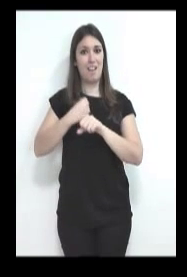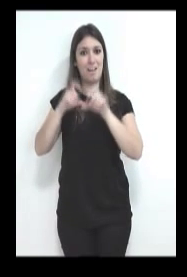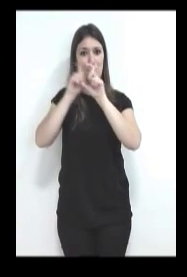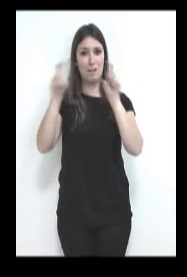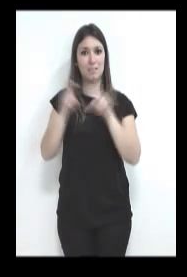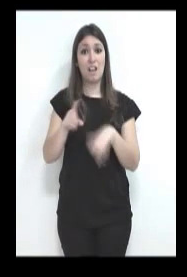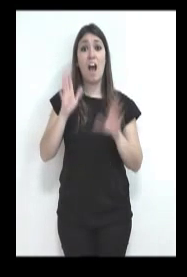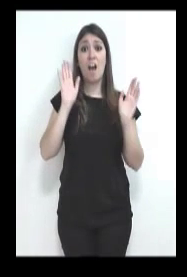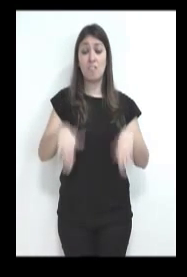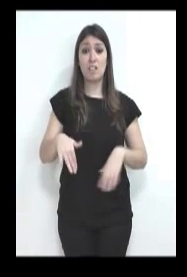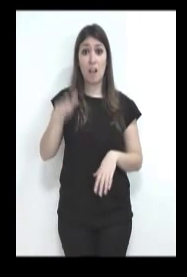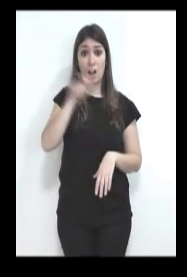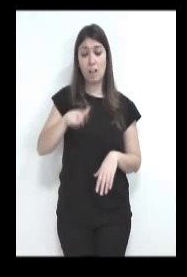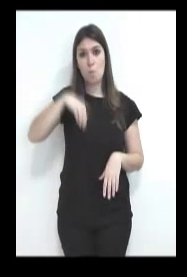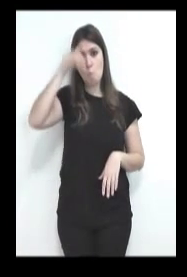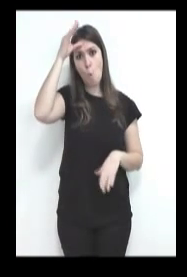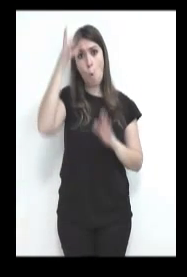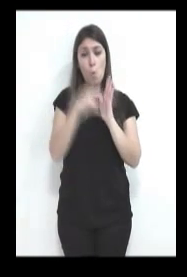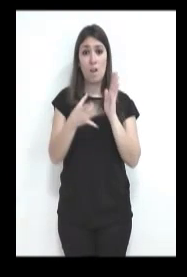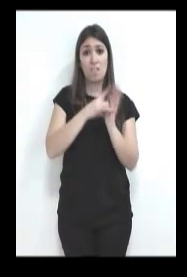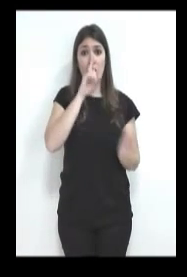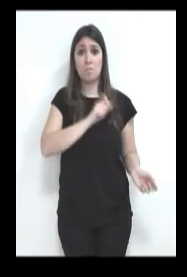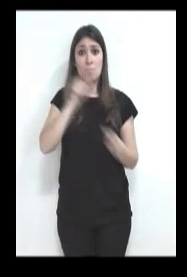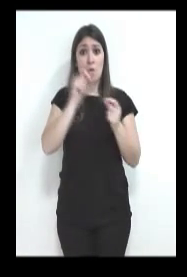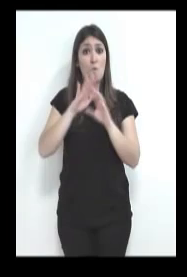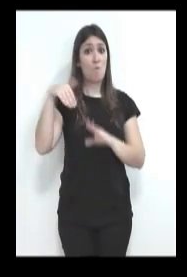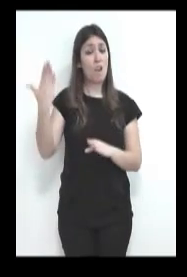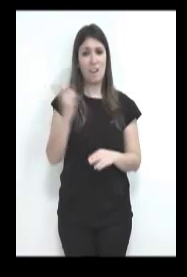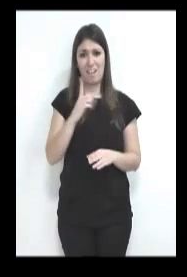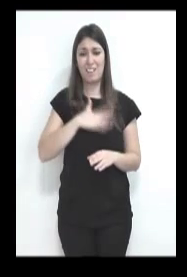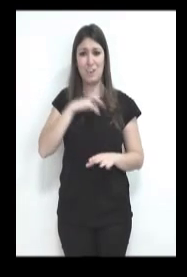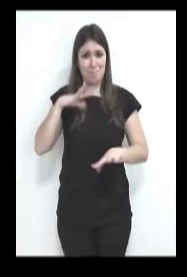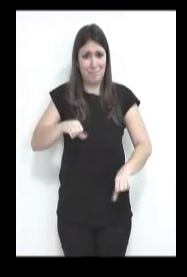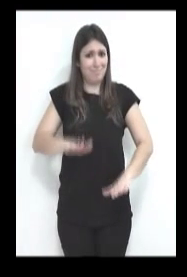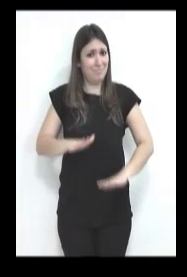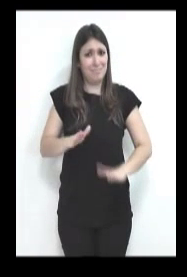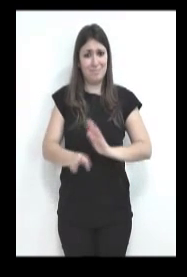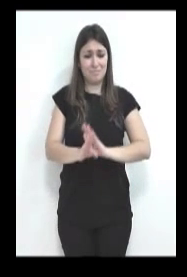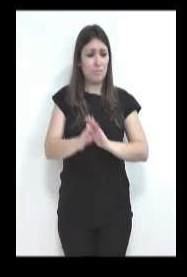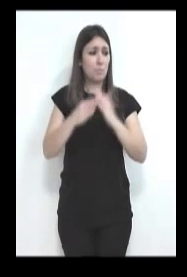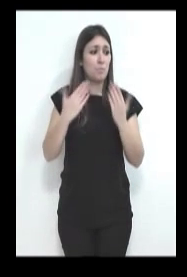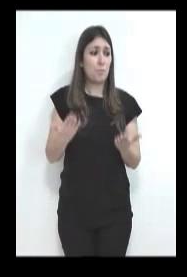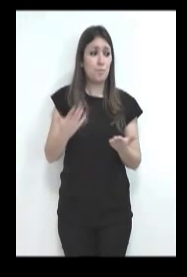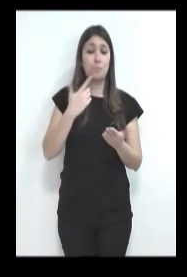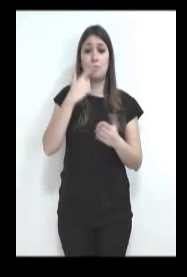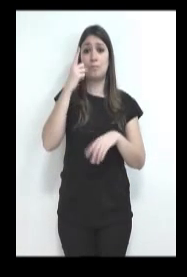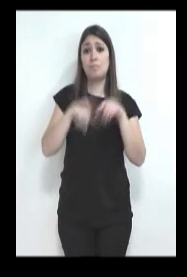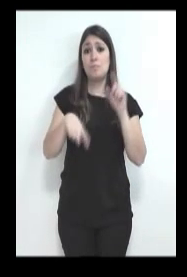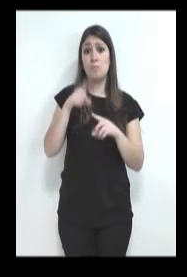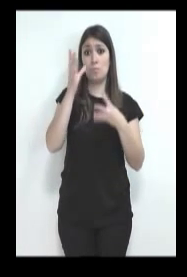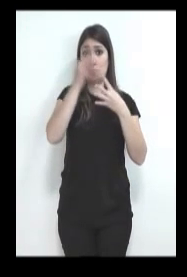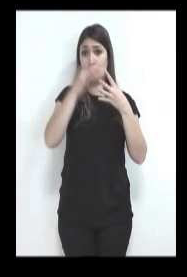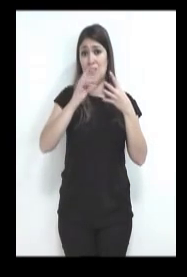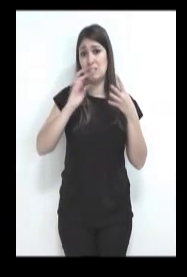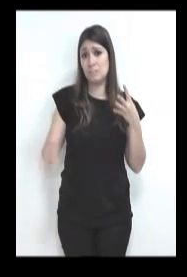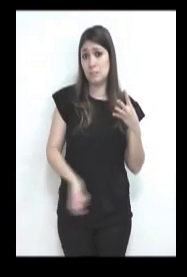migración cualificada que en cierta manera estamos sufriendo ahora. Creo que hay muy diferentes opciones